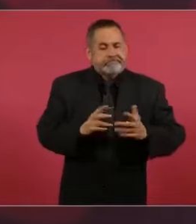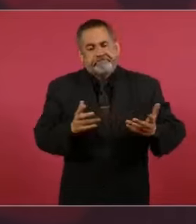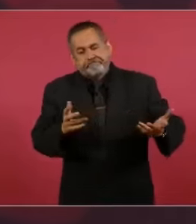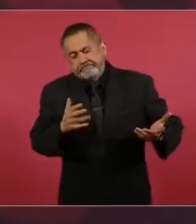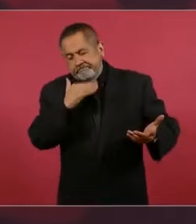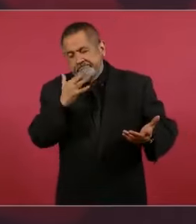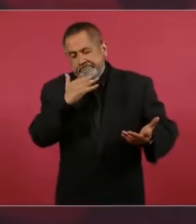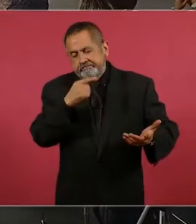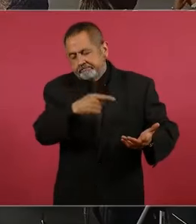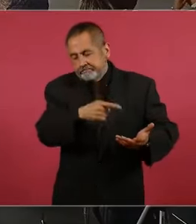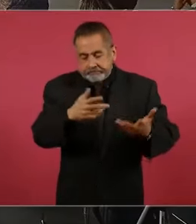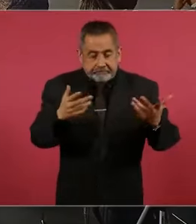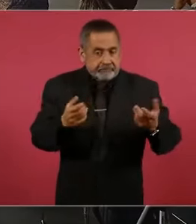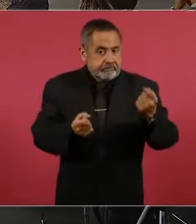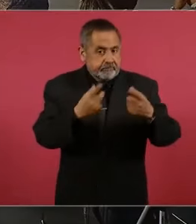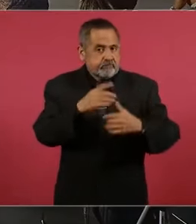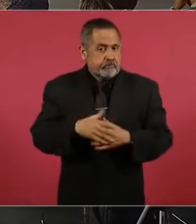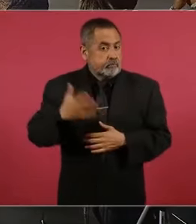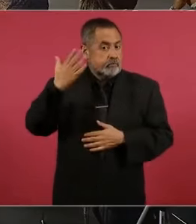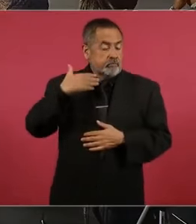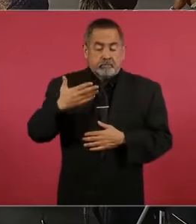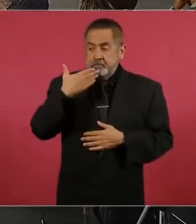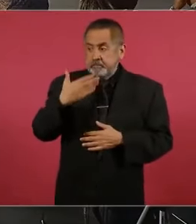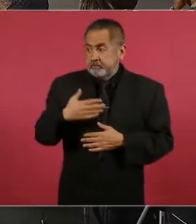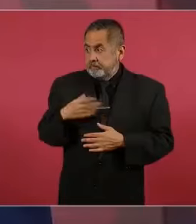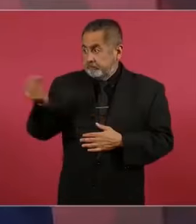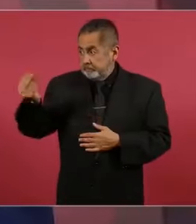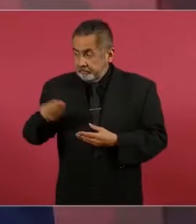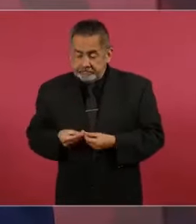que les iba muy bien,